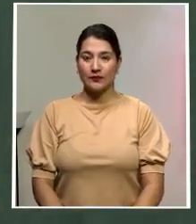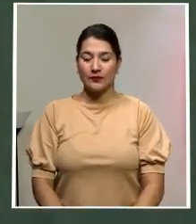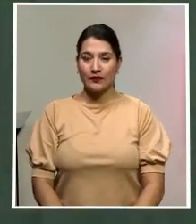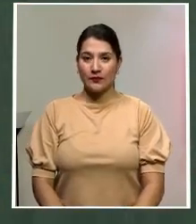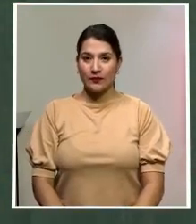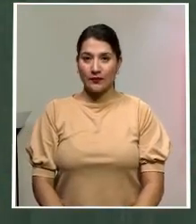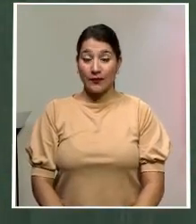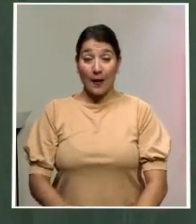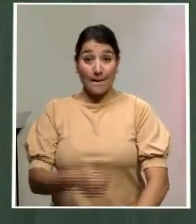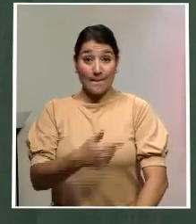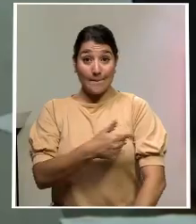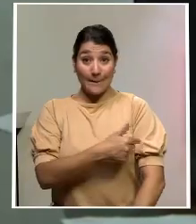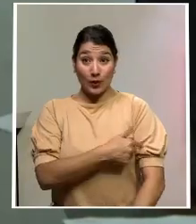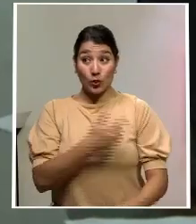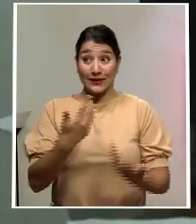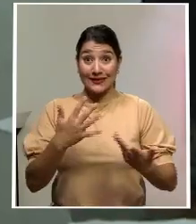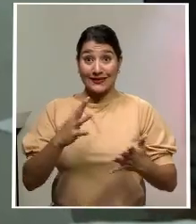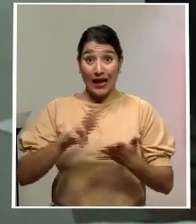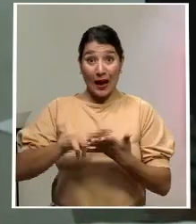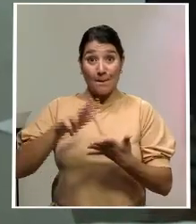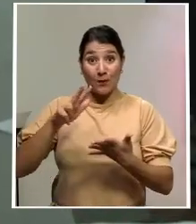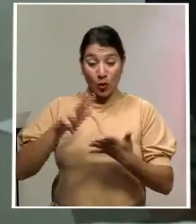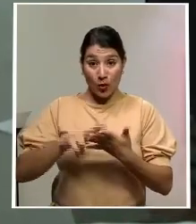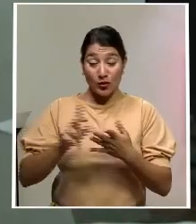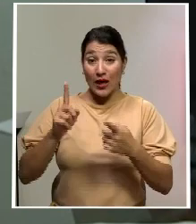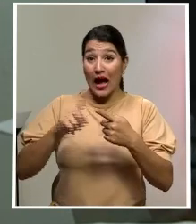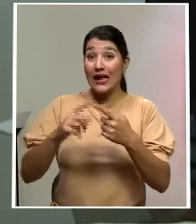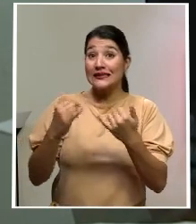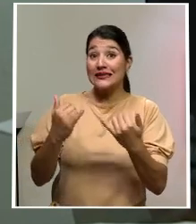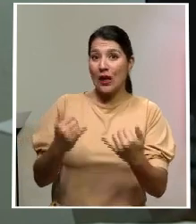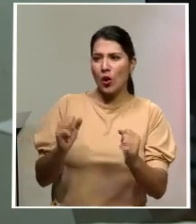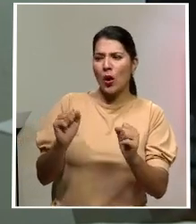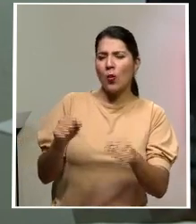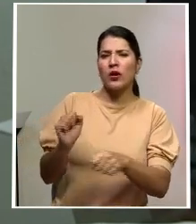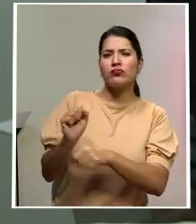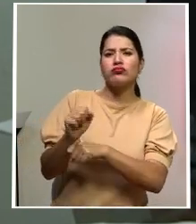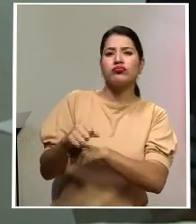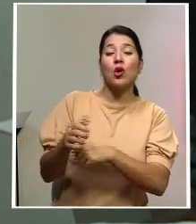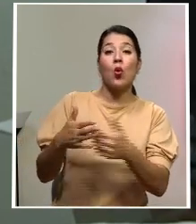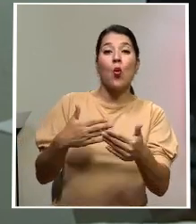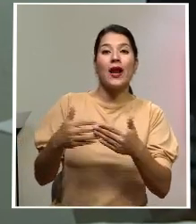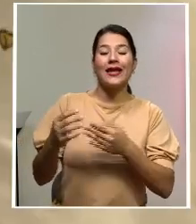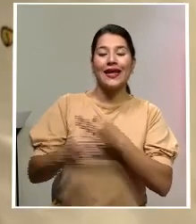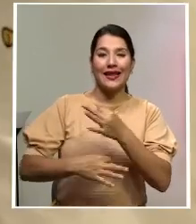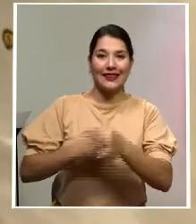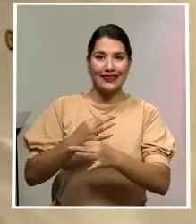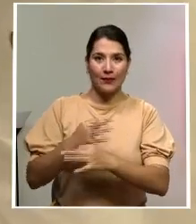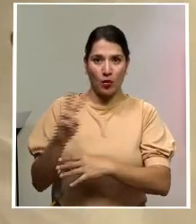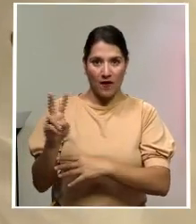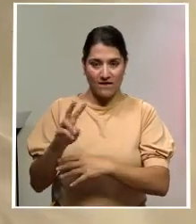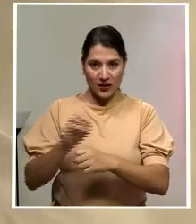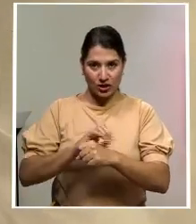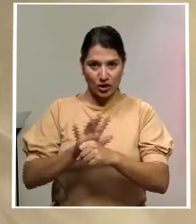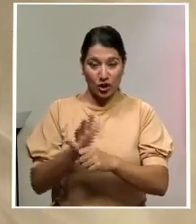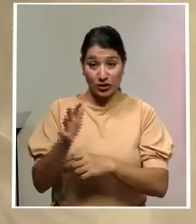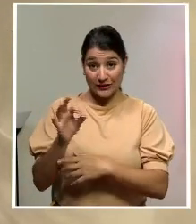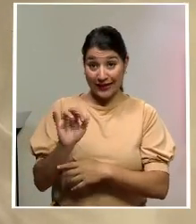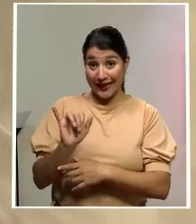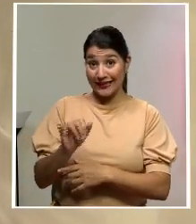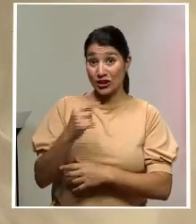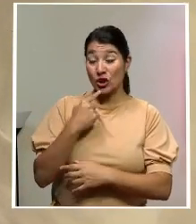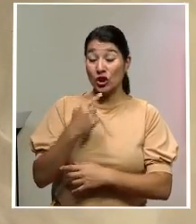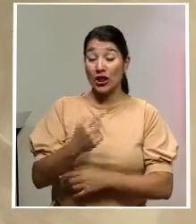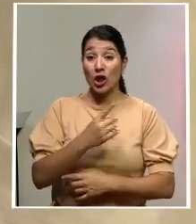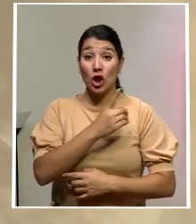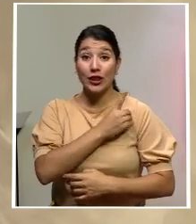Las vacunas aprobadas son eficaces hasta el momento contra todas las variantes del coronavirus. Eso aseguró el jueves el director